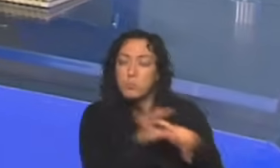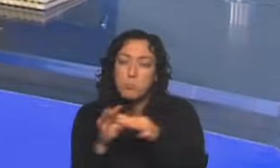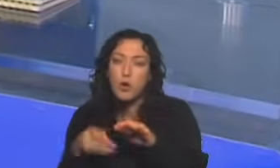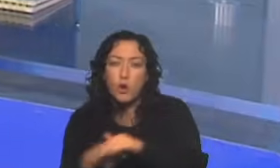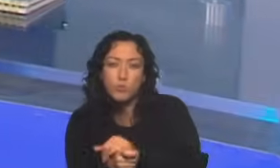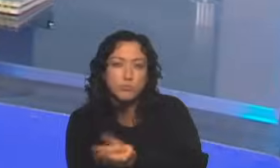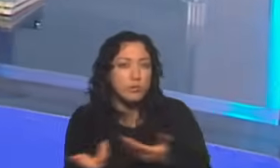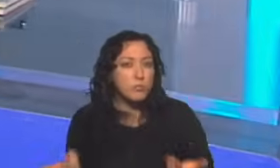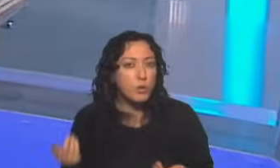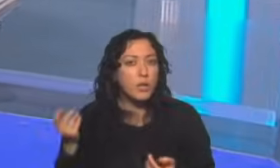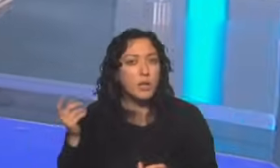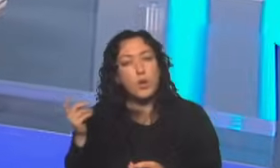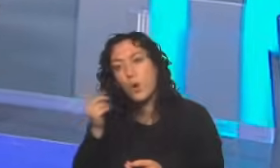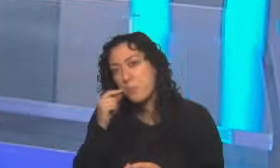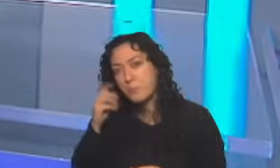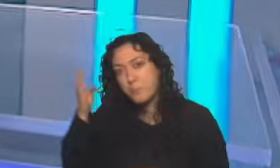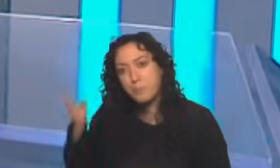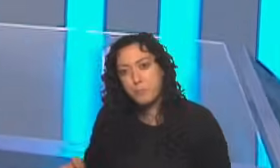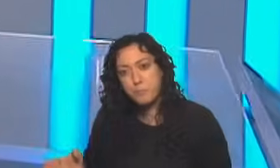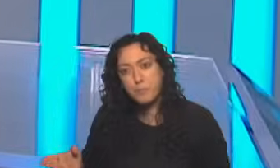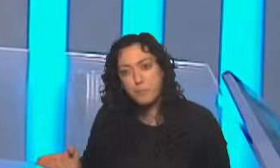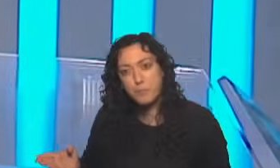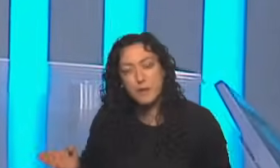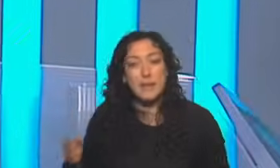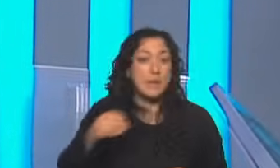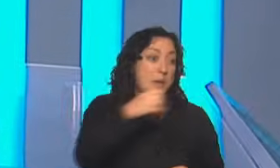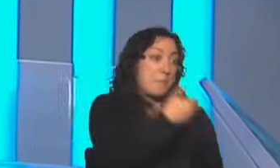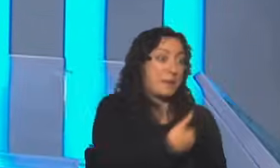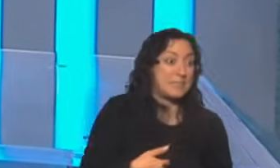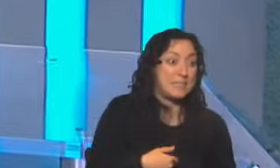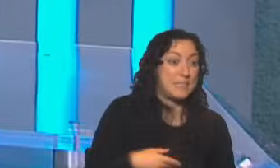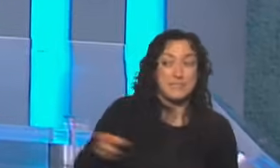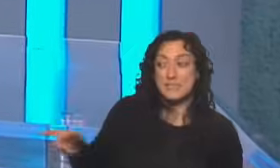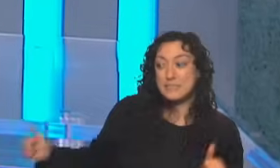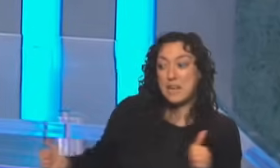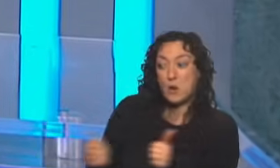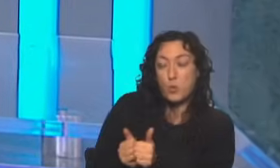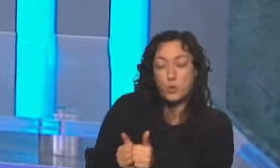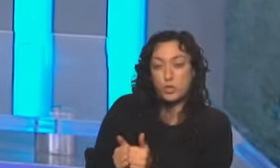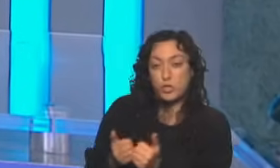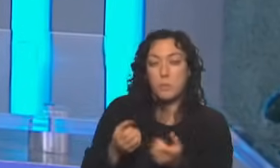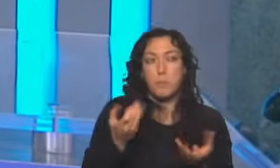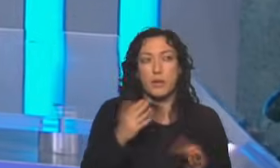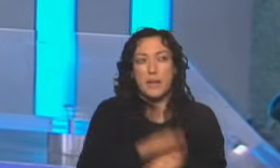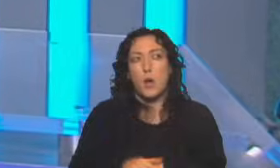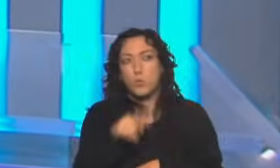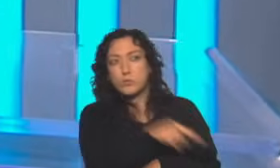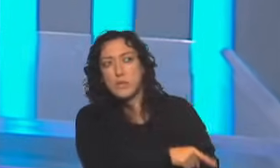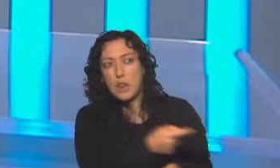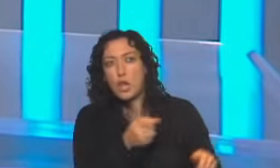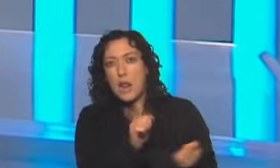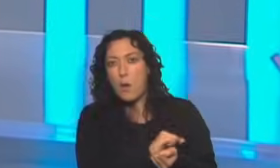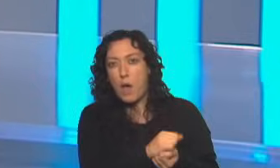Mulino es un candidato, él era el delfín de Martinelli que no se pudo presentar acusado de lavado de dinero. Digo, ¿cómo podemos